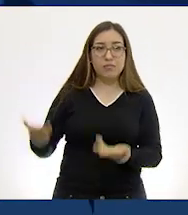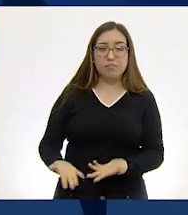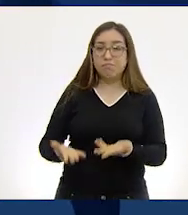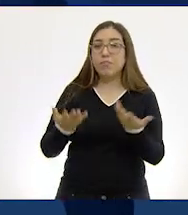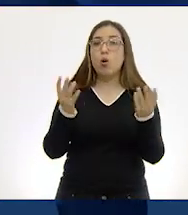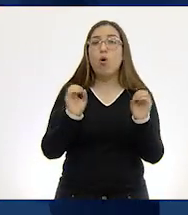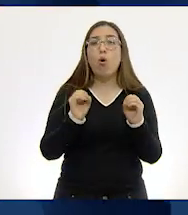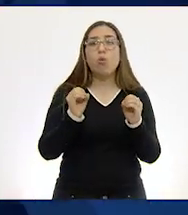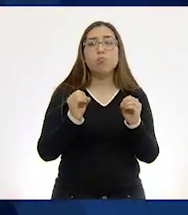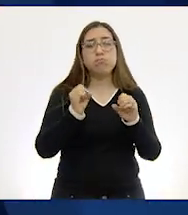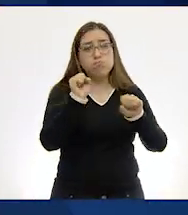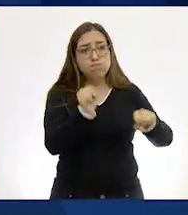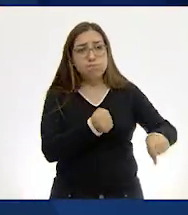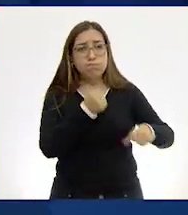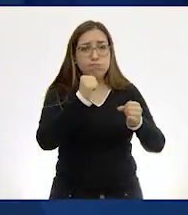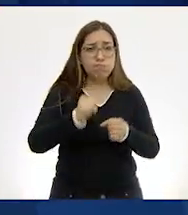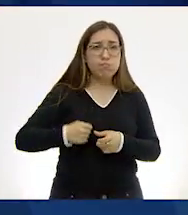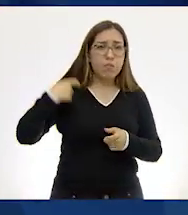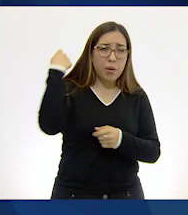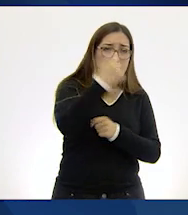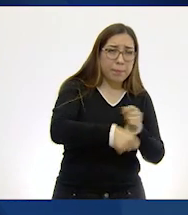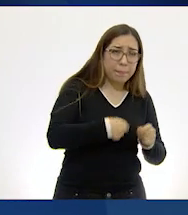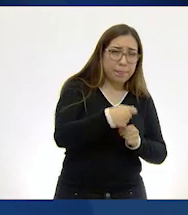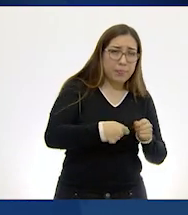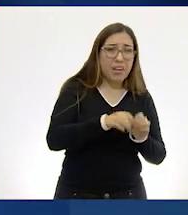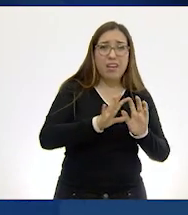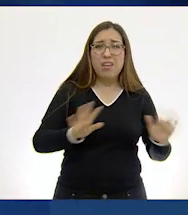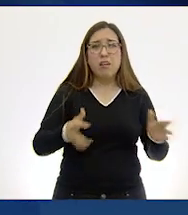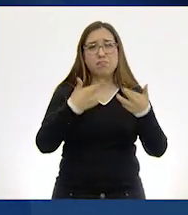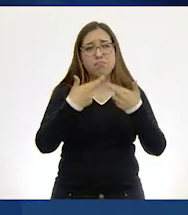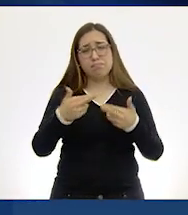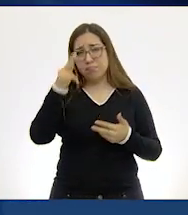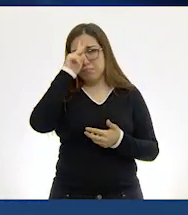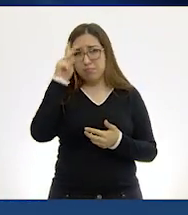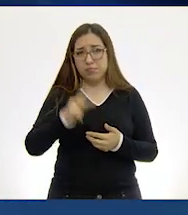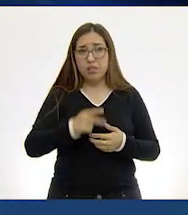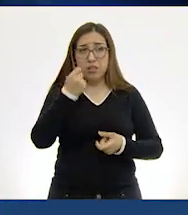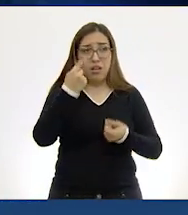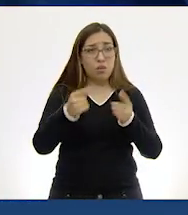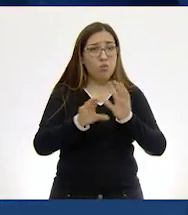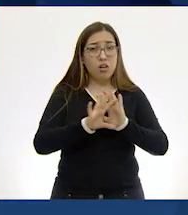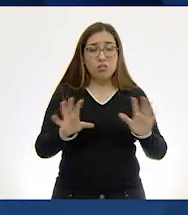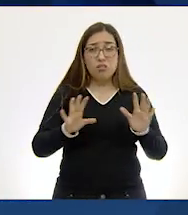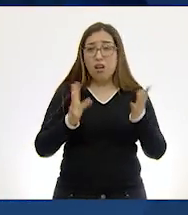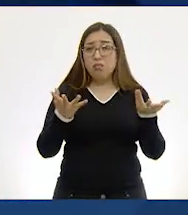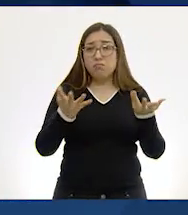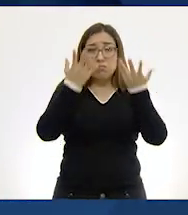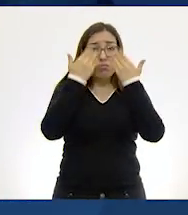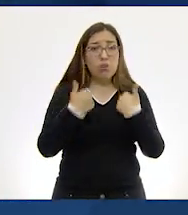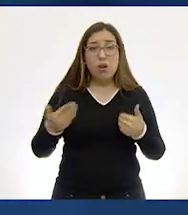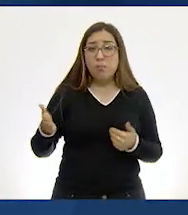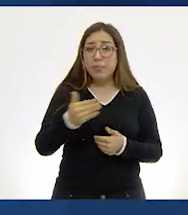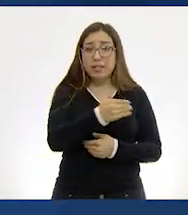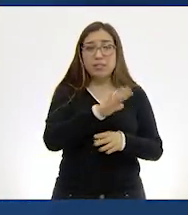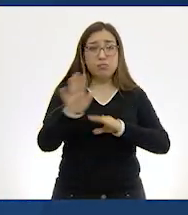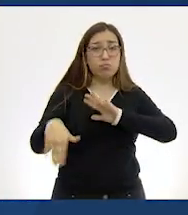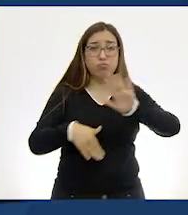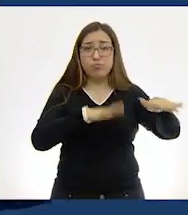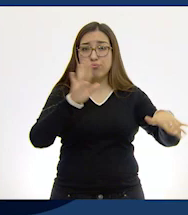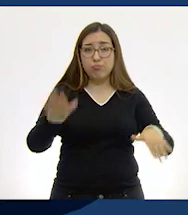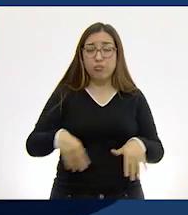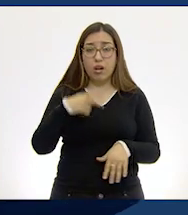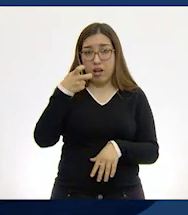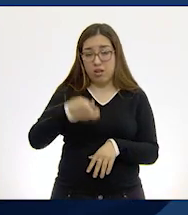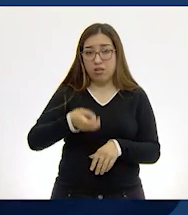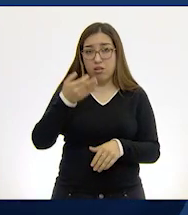es otro. 90% de nuestras pesquerías están sobreexplotadas. Ya hay pesquerías que están en franco decaimiento porque ya no hay peces. En este caso, en